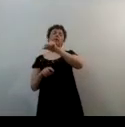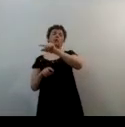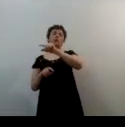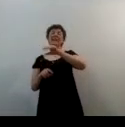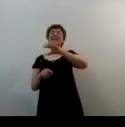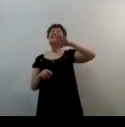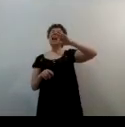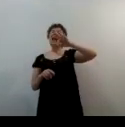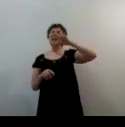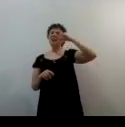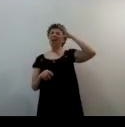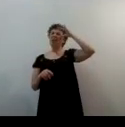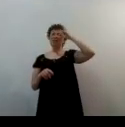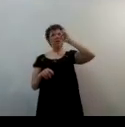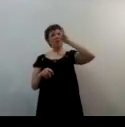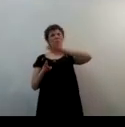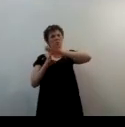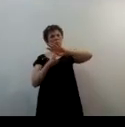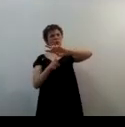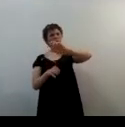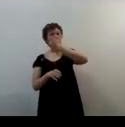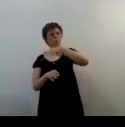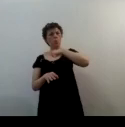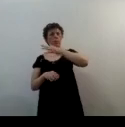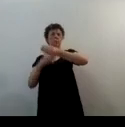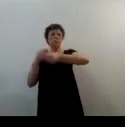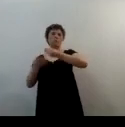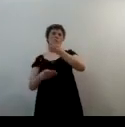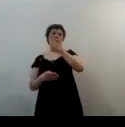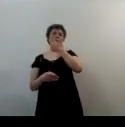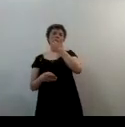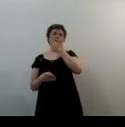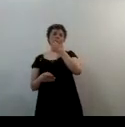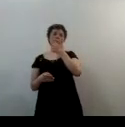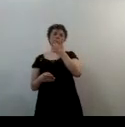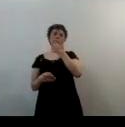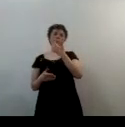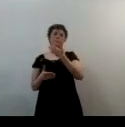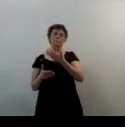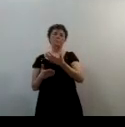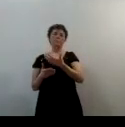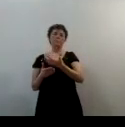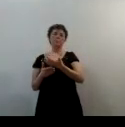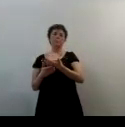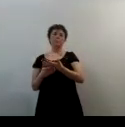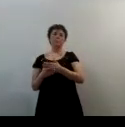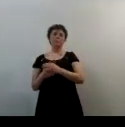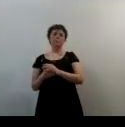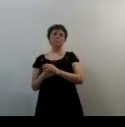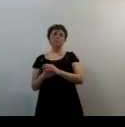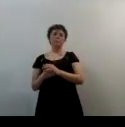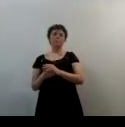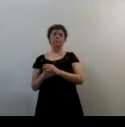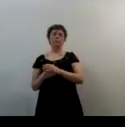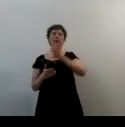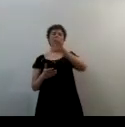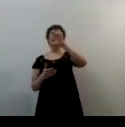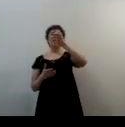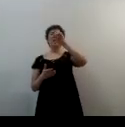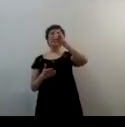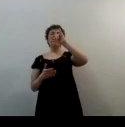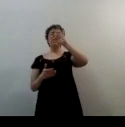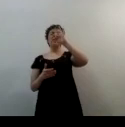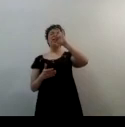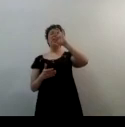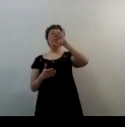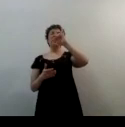exceso, se puede utilizar el eritritol. Pues no lo conozco, fíjate, así